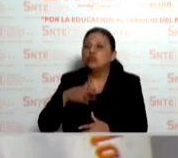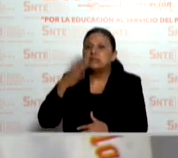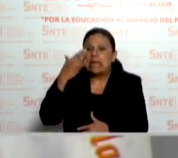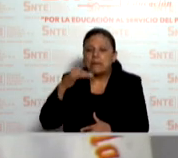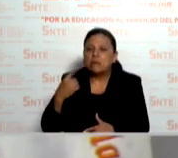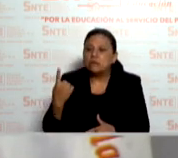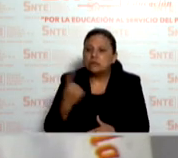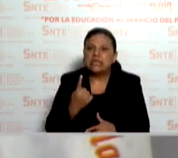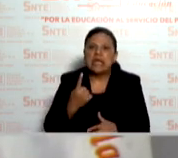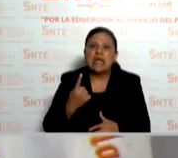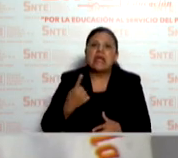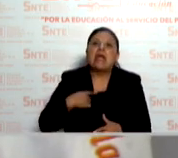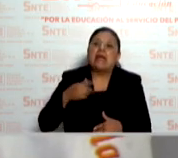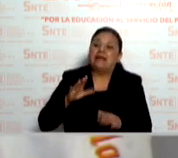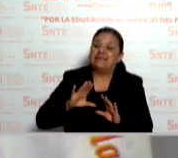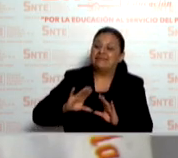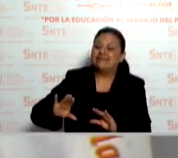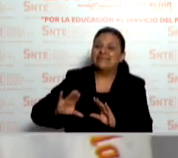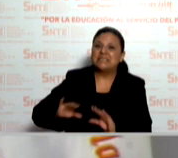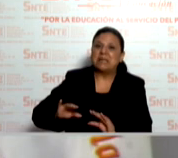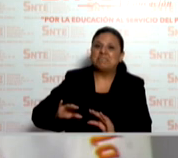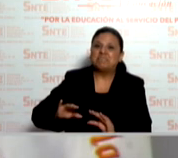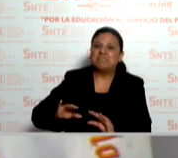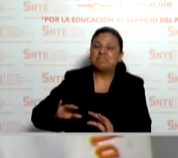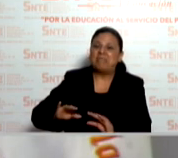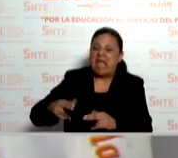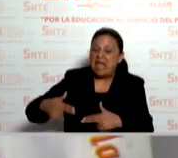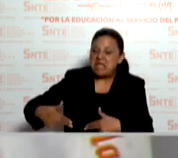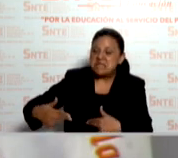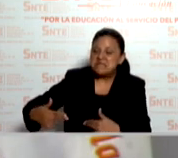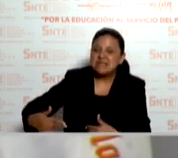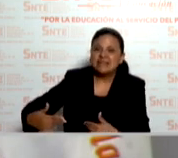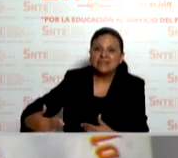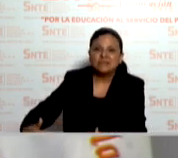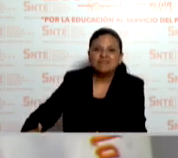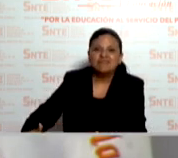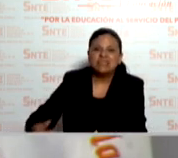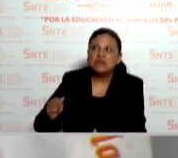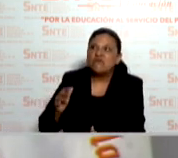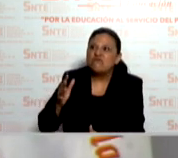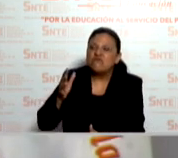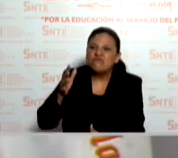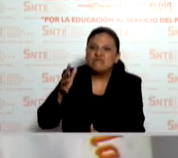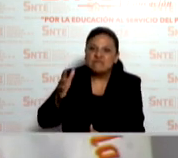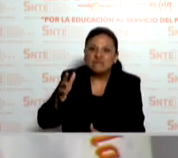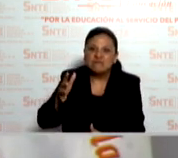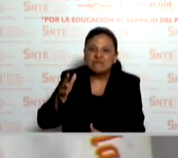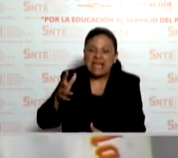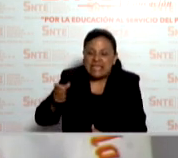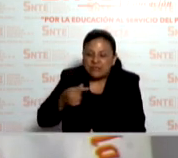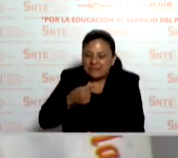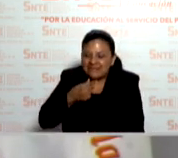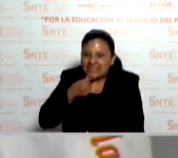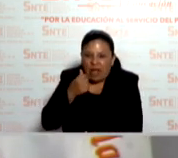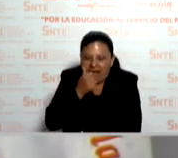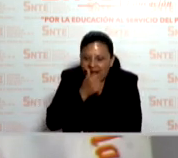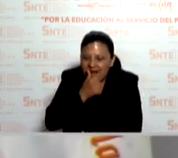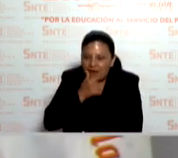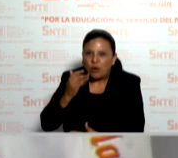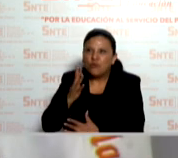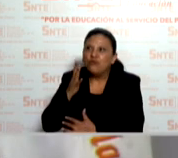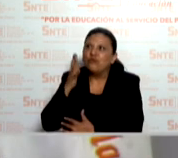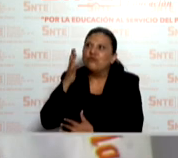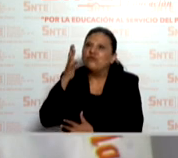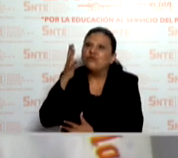formar a las generaciones presentes y futuras. Es momento de romper paradigmas, atreverse a